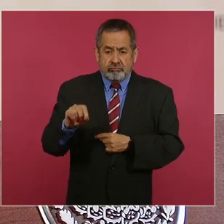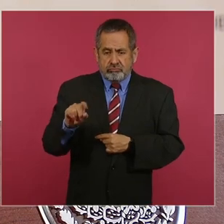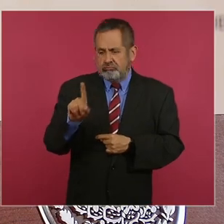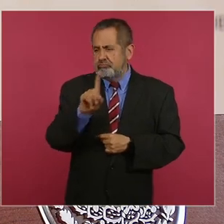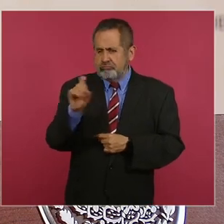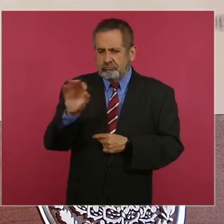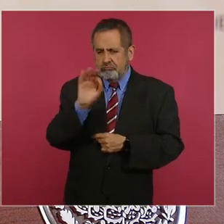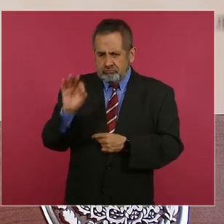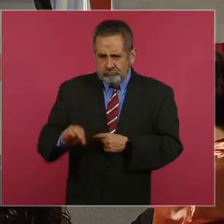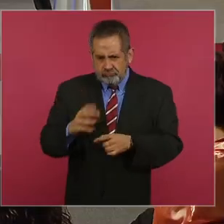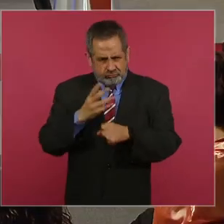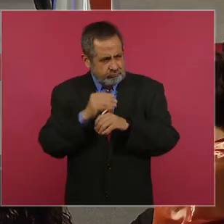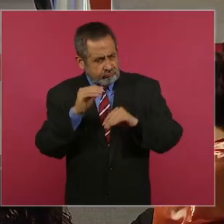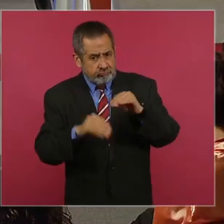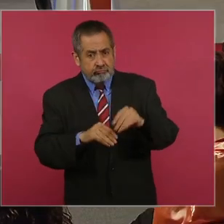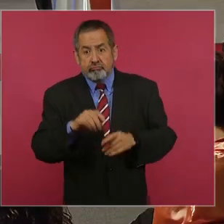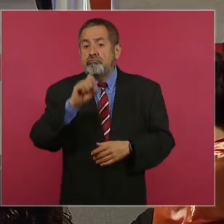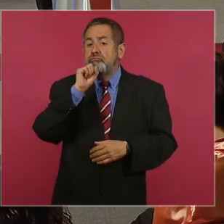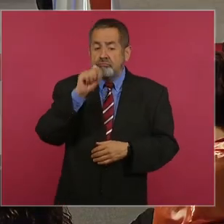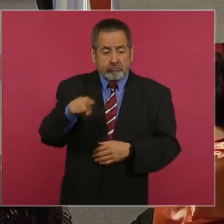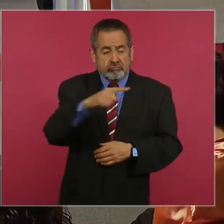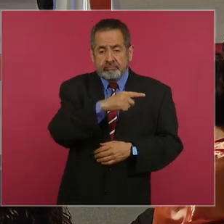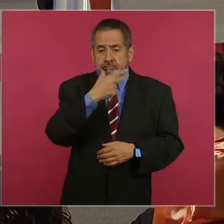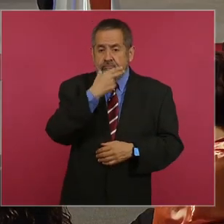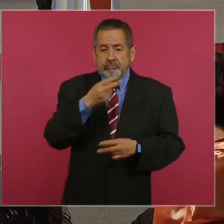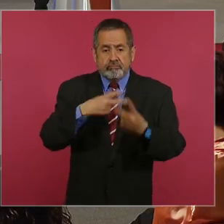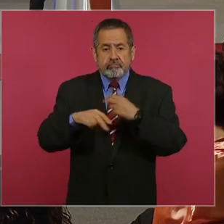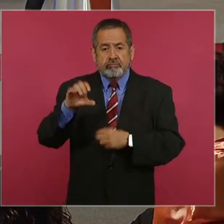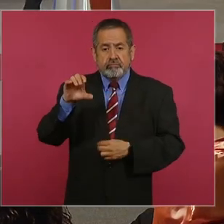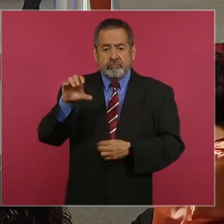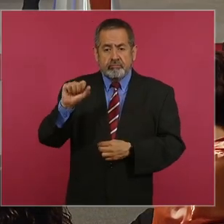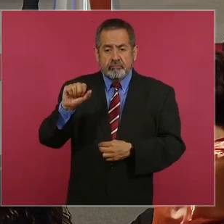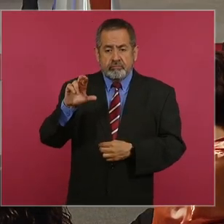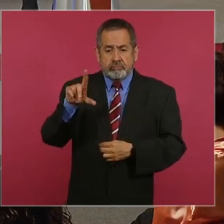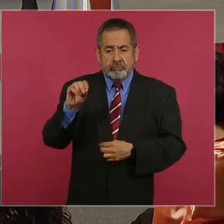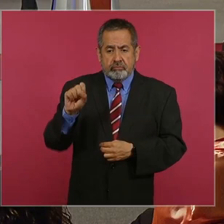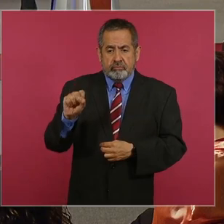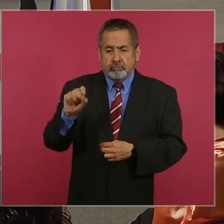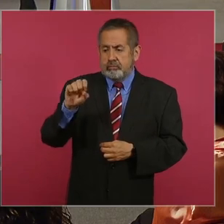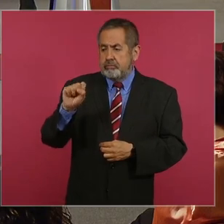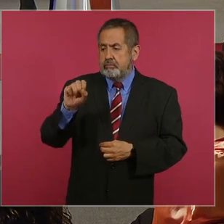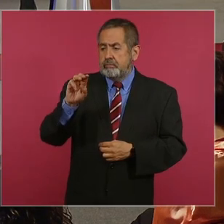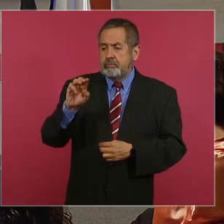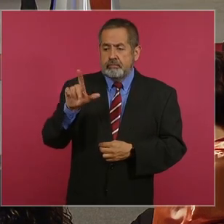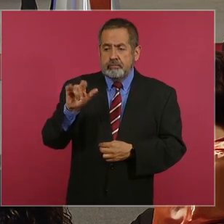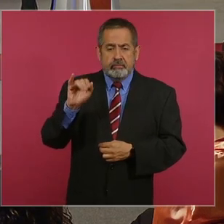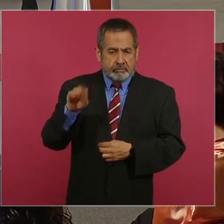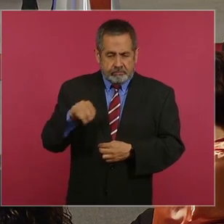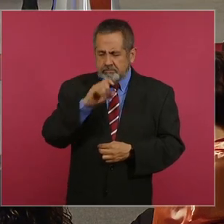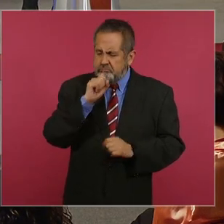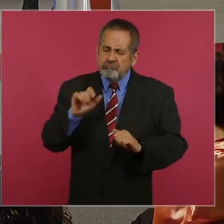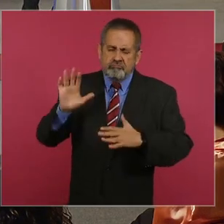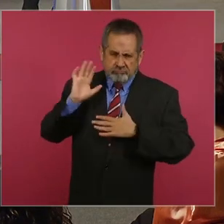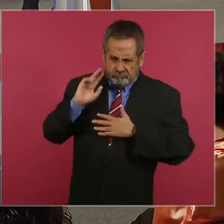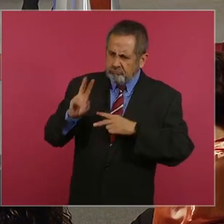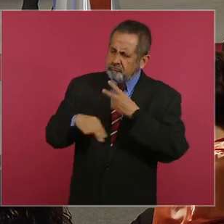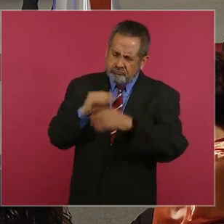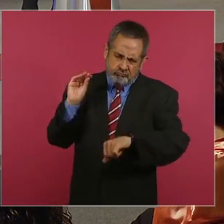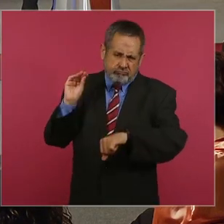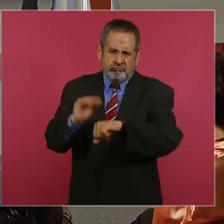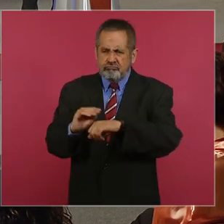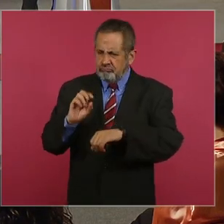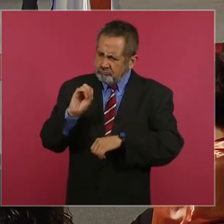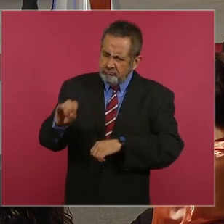Estuvo también Carlos Slim, se comprometió a que se va a tener todo el sistema